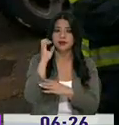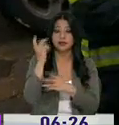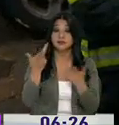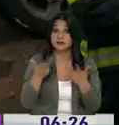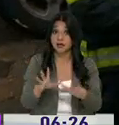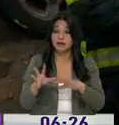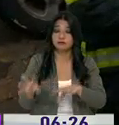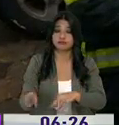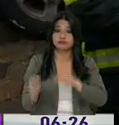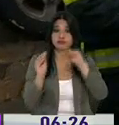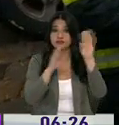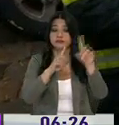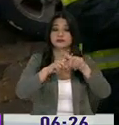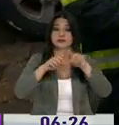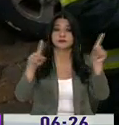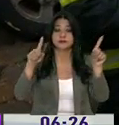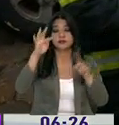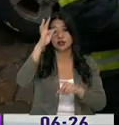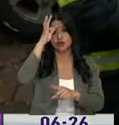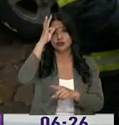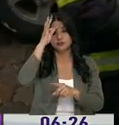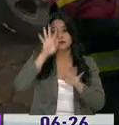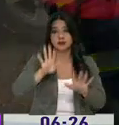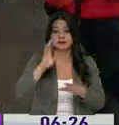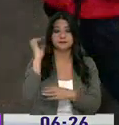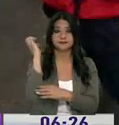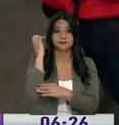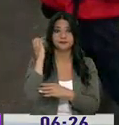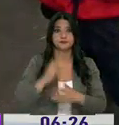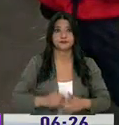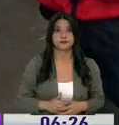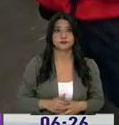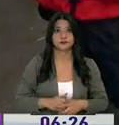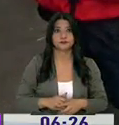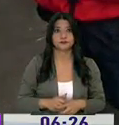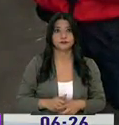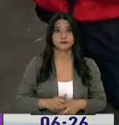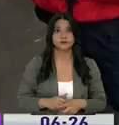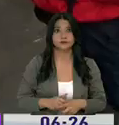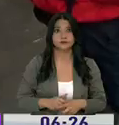los trasladó a diferentes unidades de emergencia.